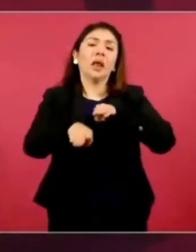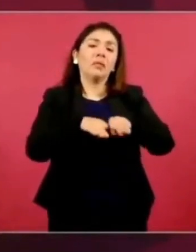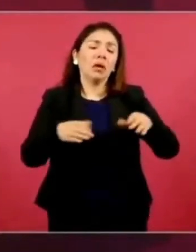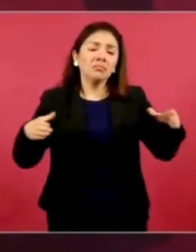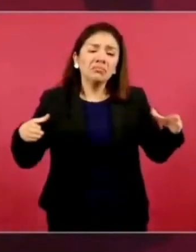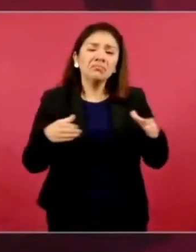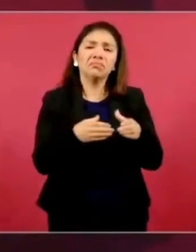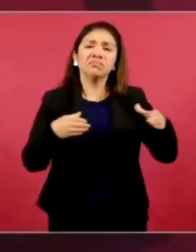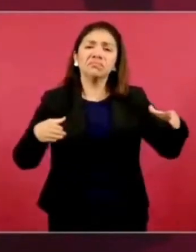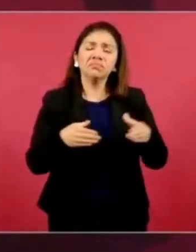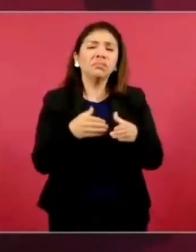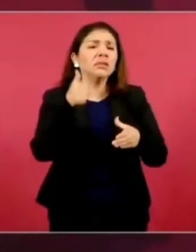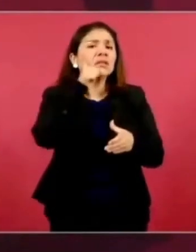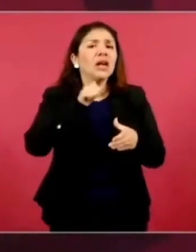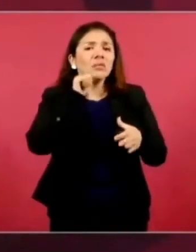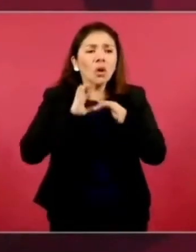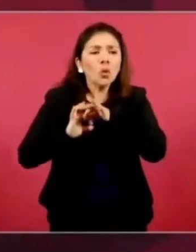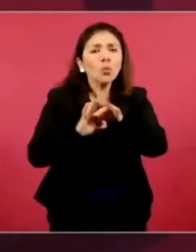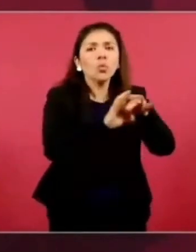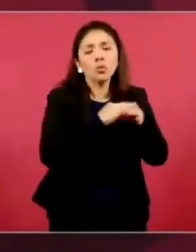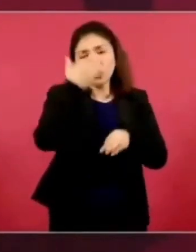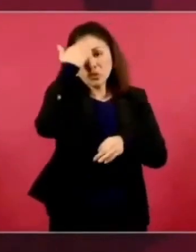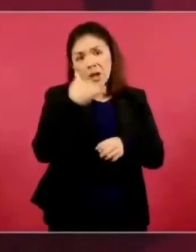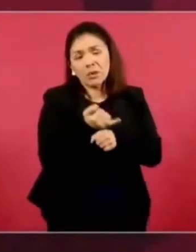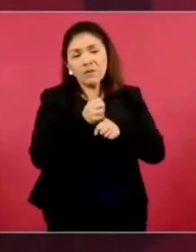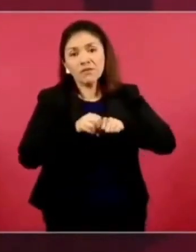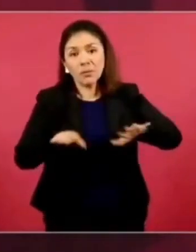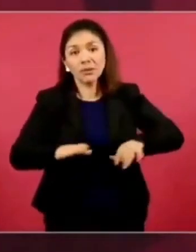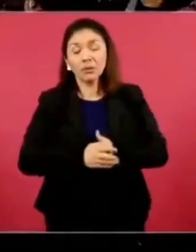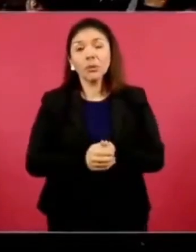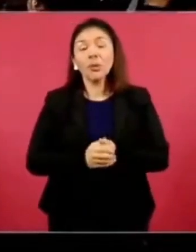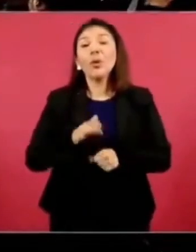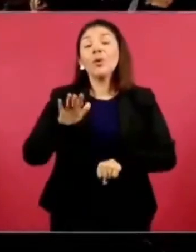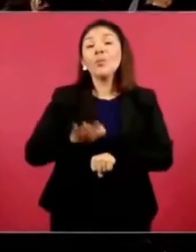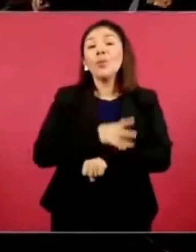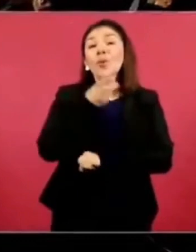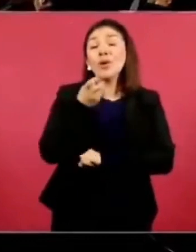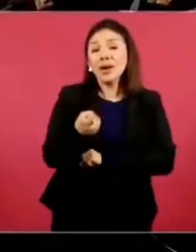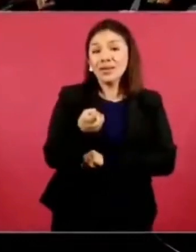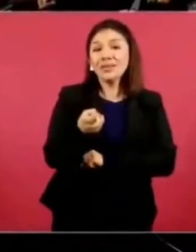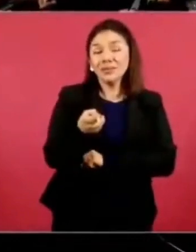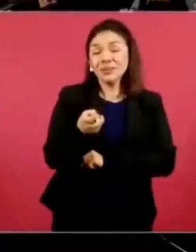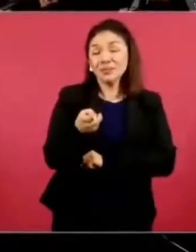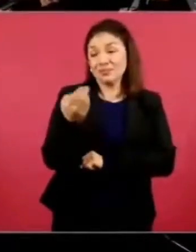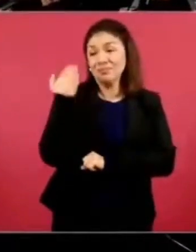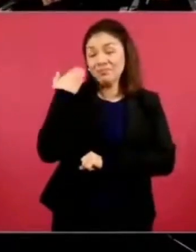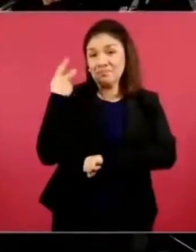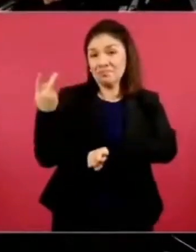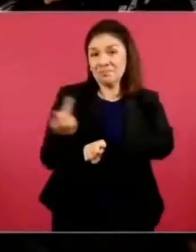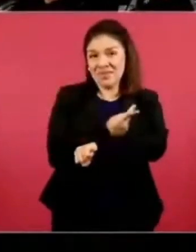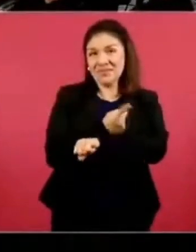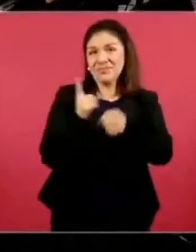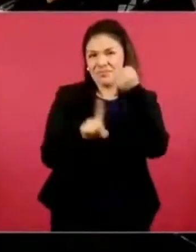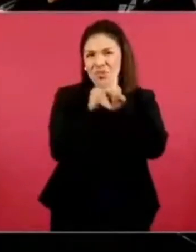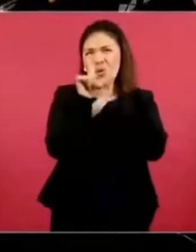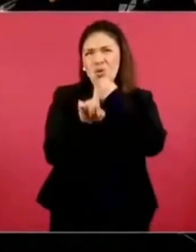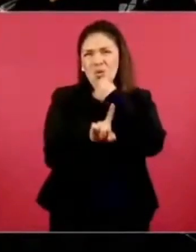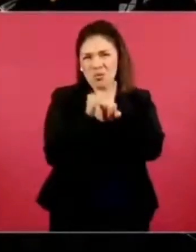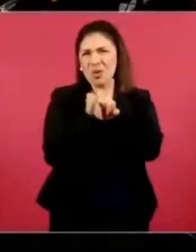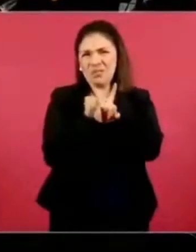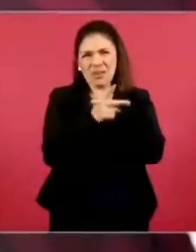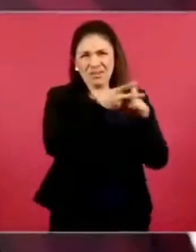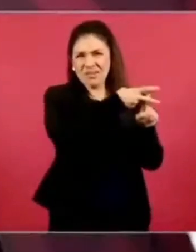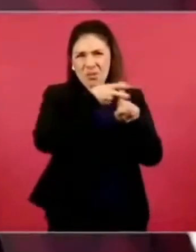manera conjunta, coordinada. Por eso, ante esta situación que se presentó, pues de